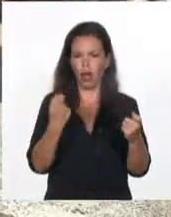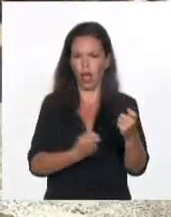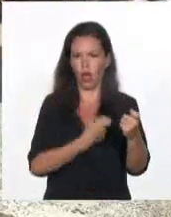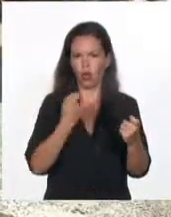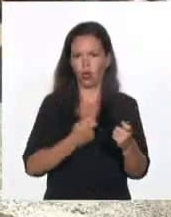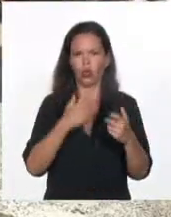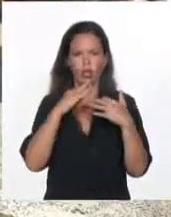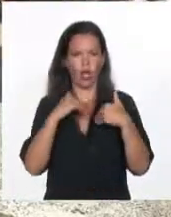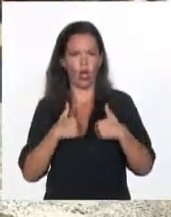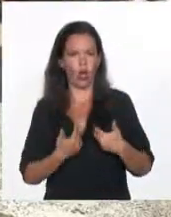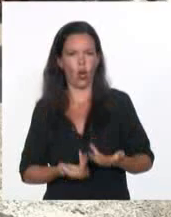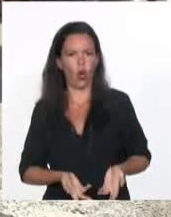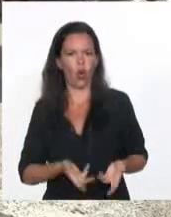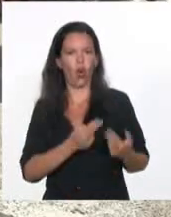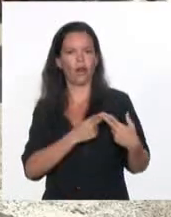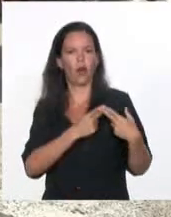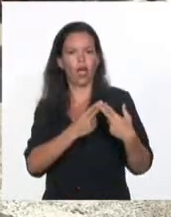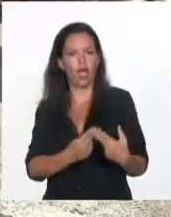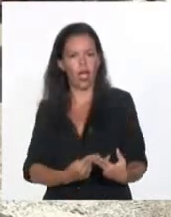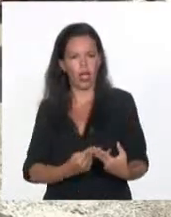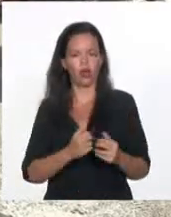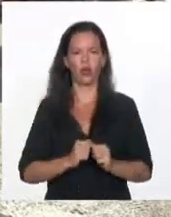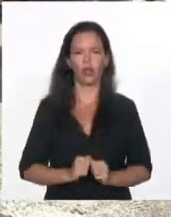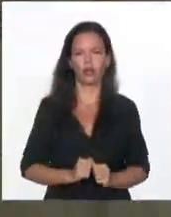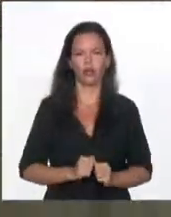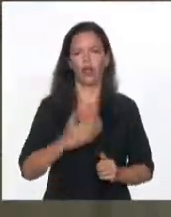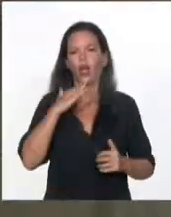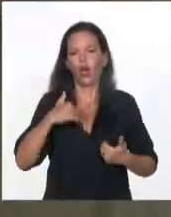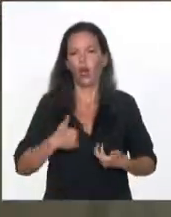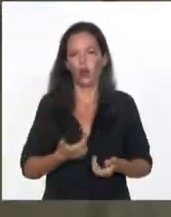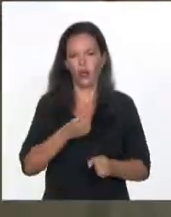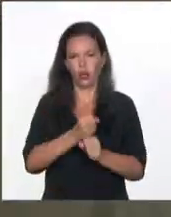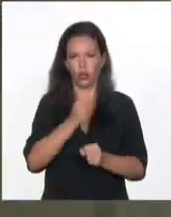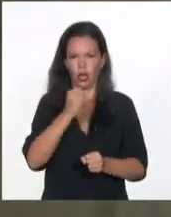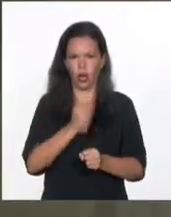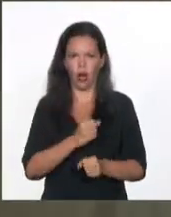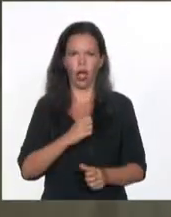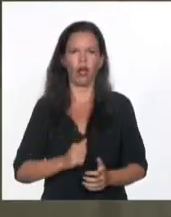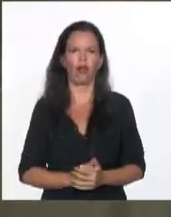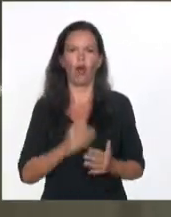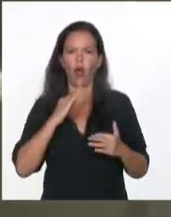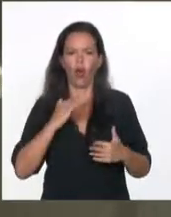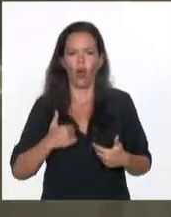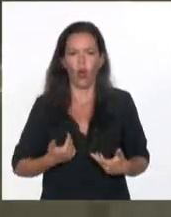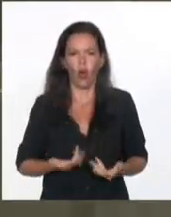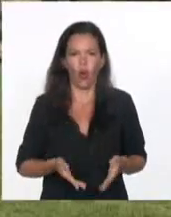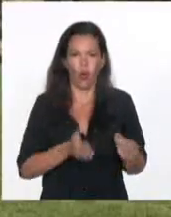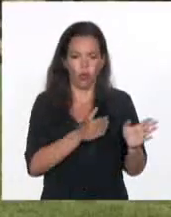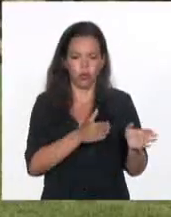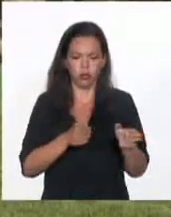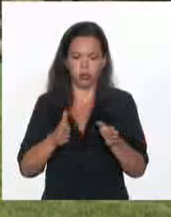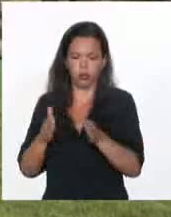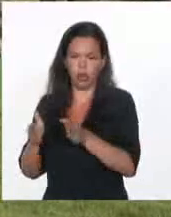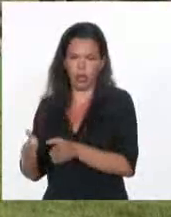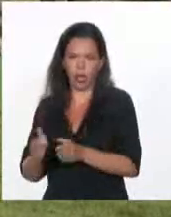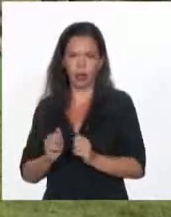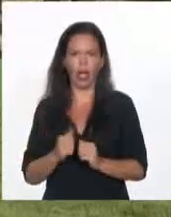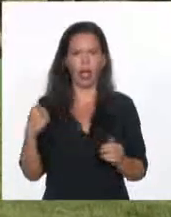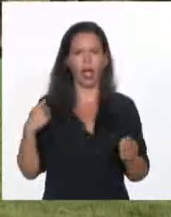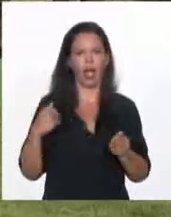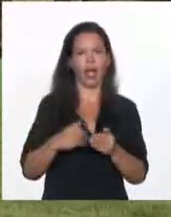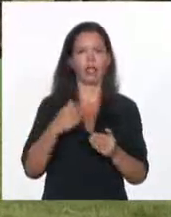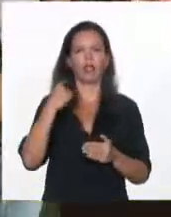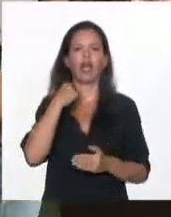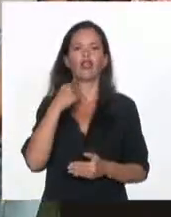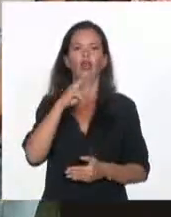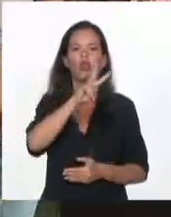héroe de la República y del trabajo, de su conducta intachable en las Fuerzas Armadas, hasta su nombramiento por Raúl en 2008 para el cargo de ministro